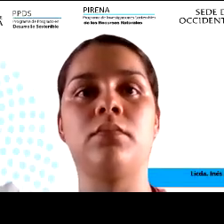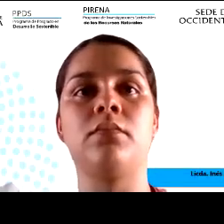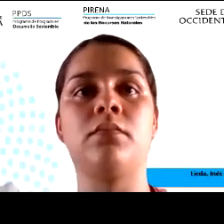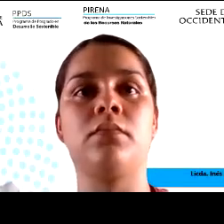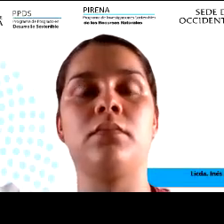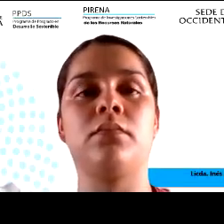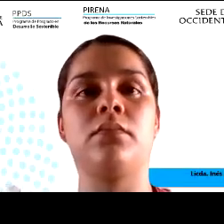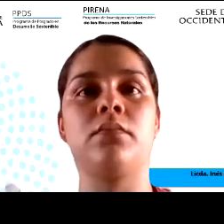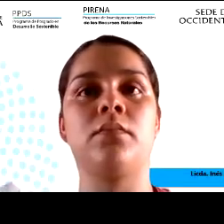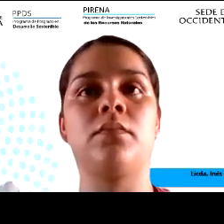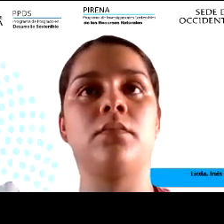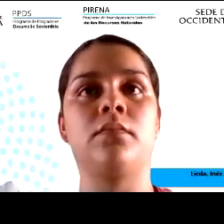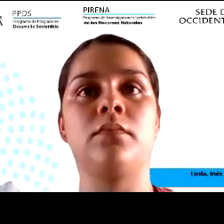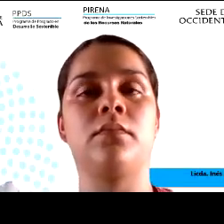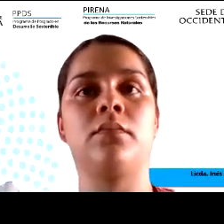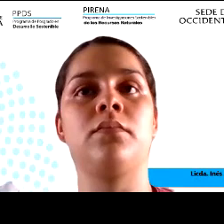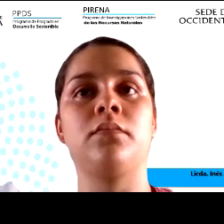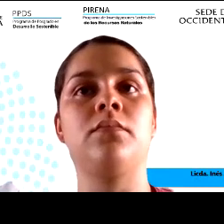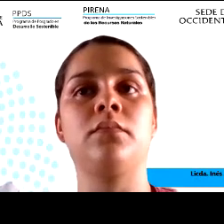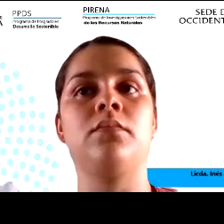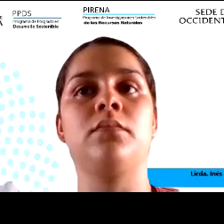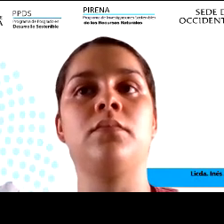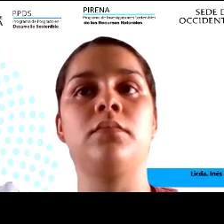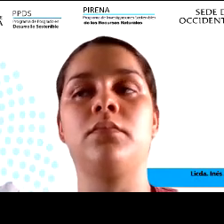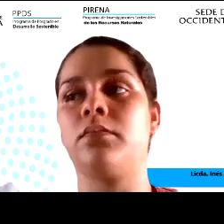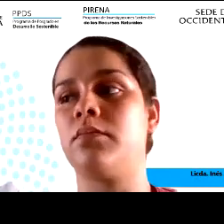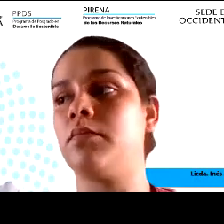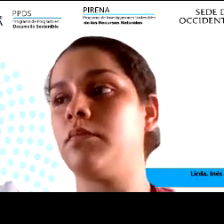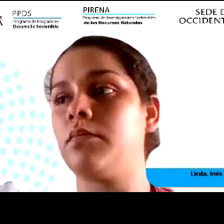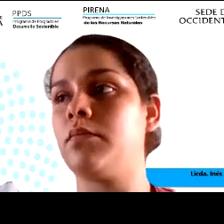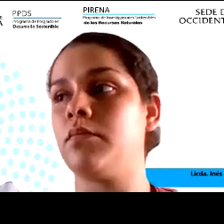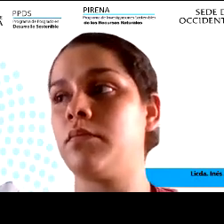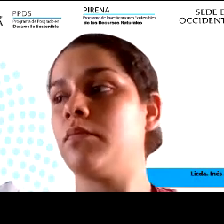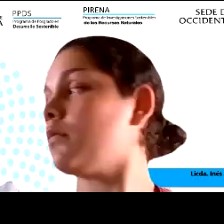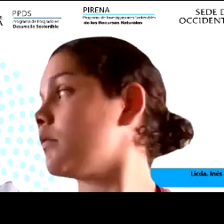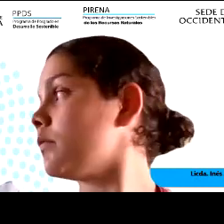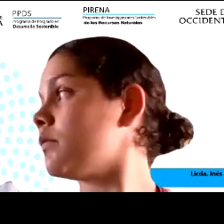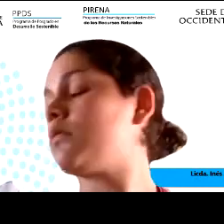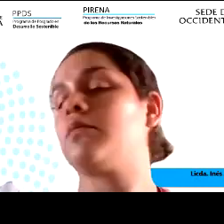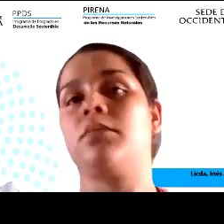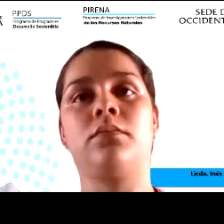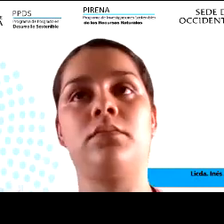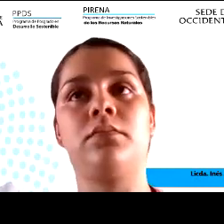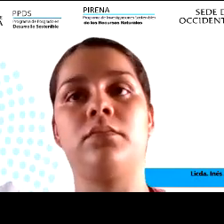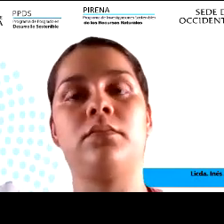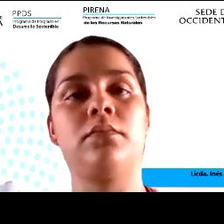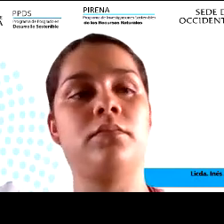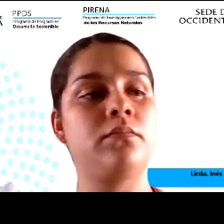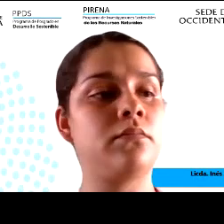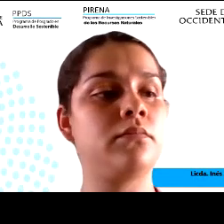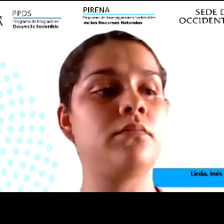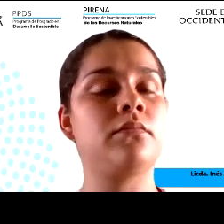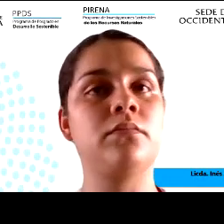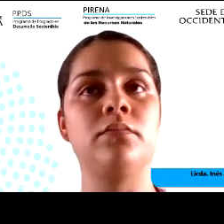precisamente el desplazamiento de las especies, pero muy temporal, que es cuando se construye, eh,